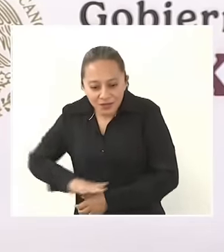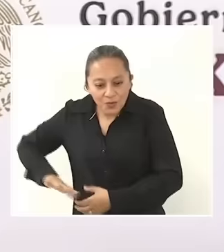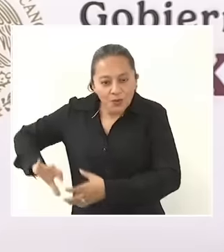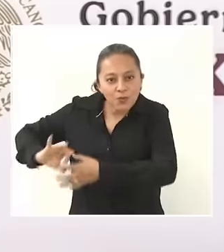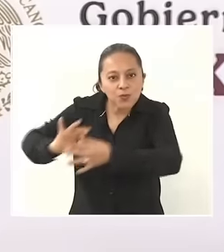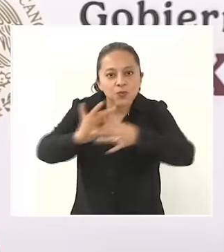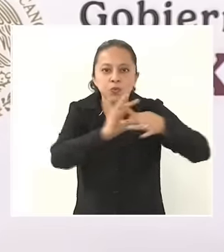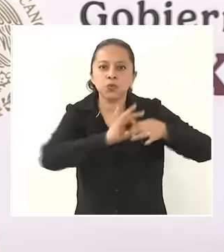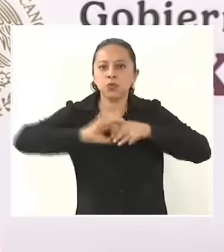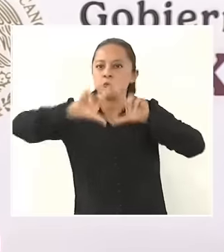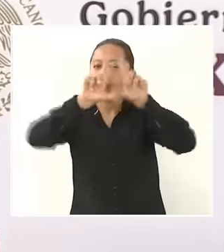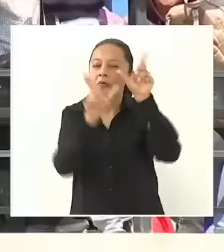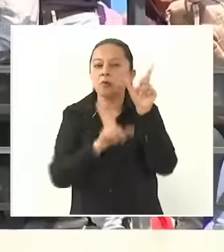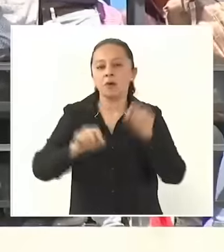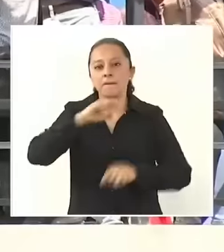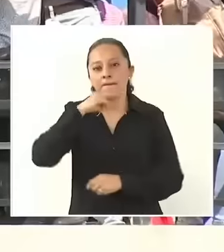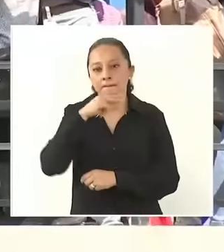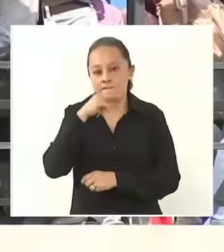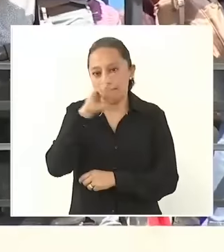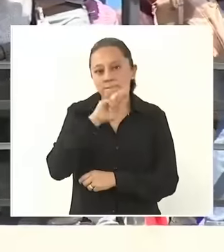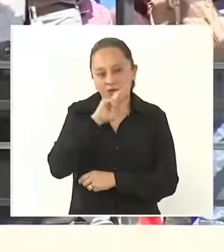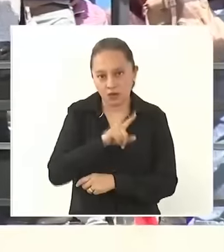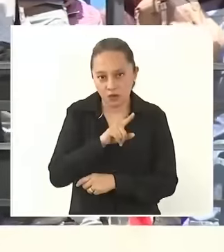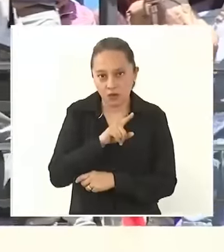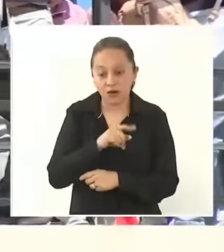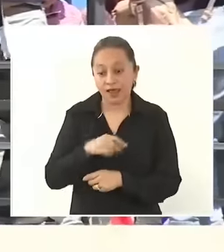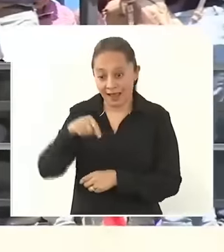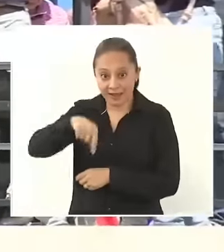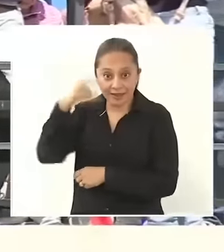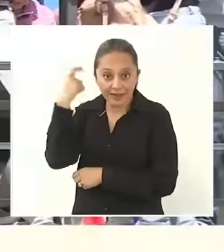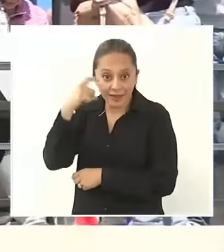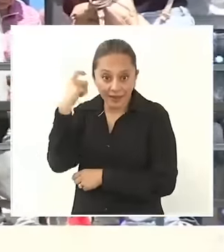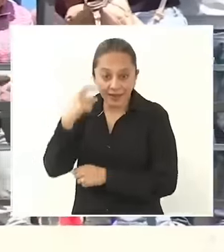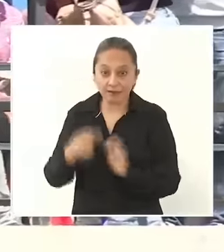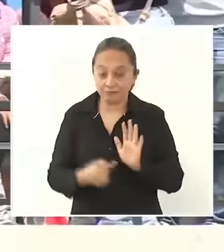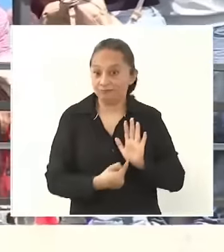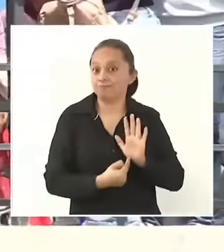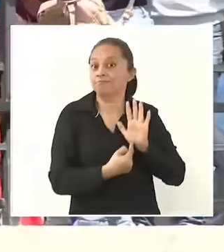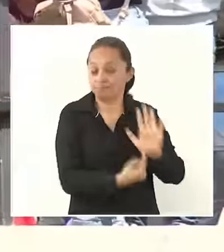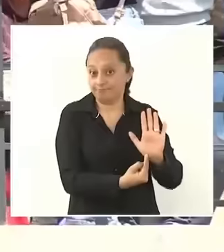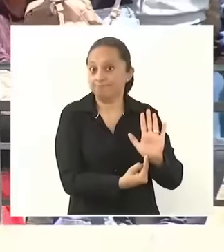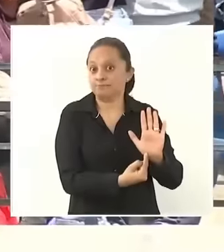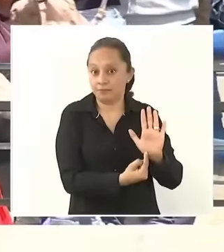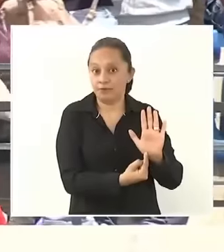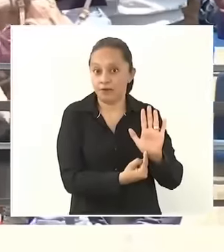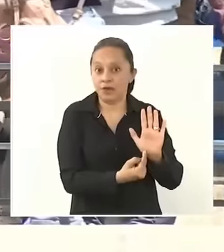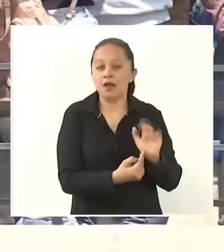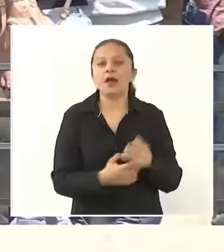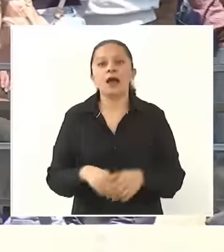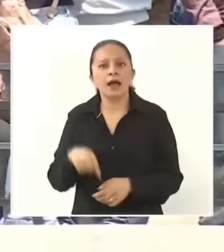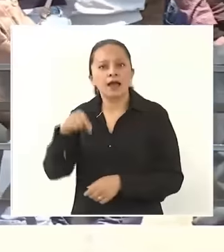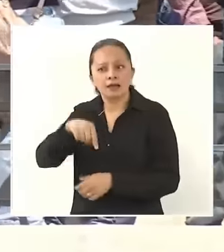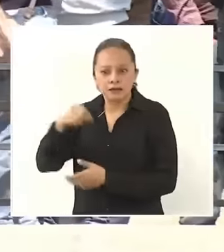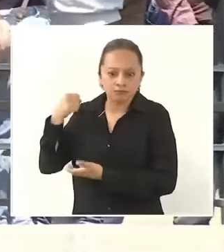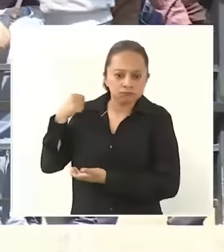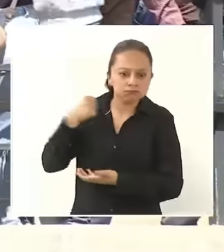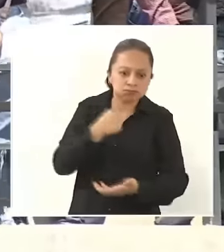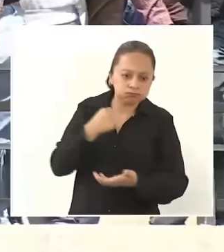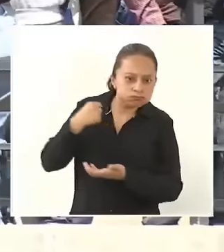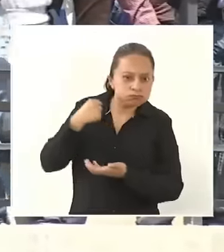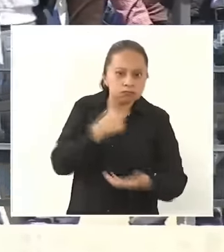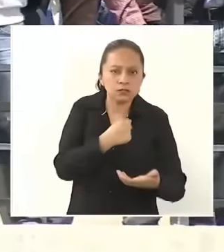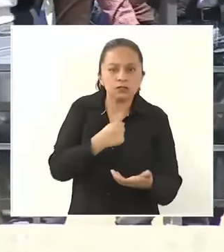mejor. Y Querétaro es un ejemplo de ello. Aquí ha habido inversiones, pero al mismo tiempo tiene